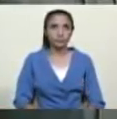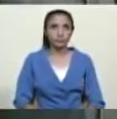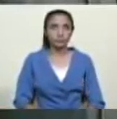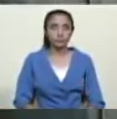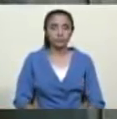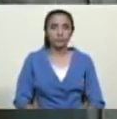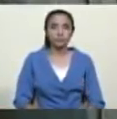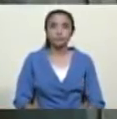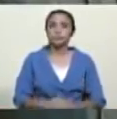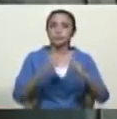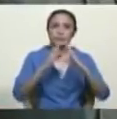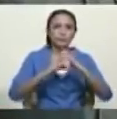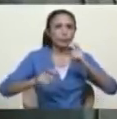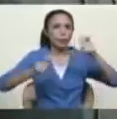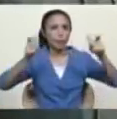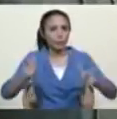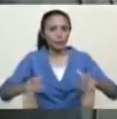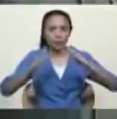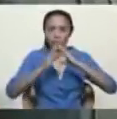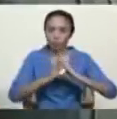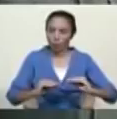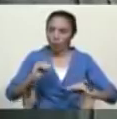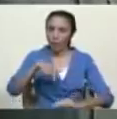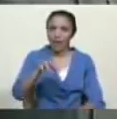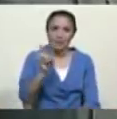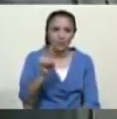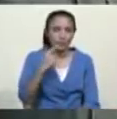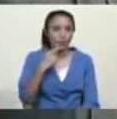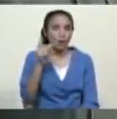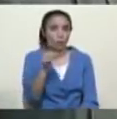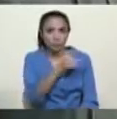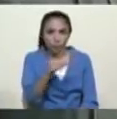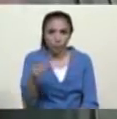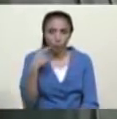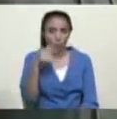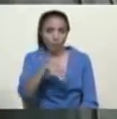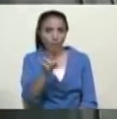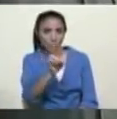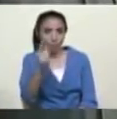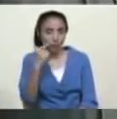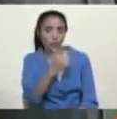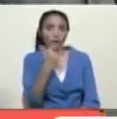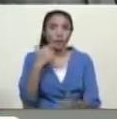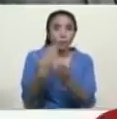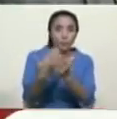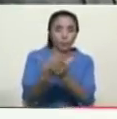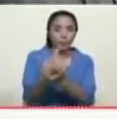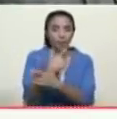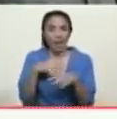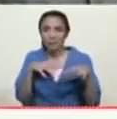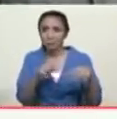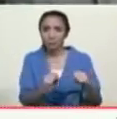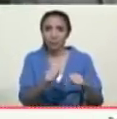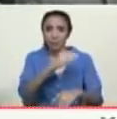todo aquel ciudadano, venezolano o no, que haya solicitado